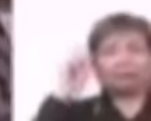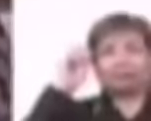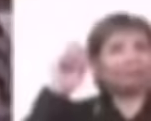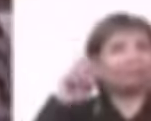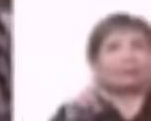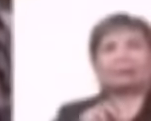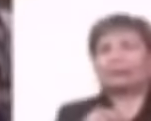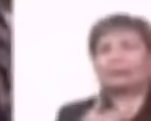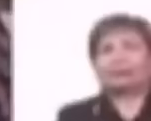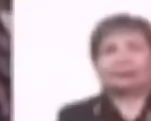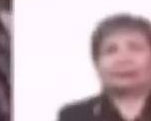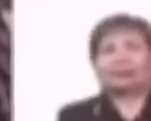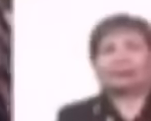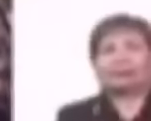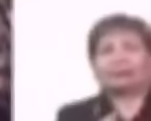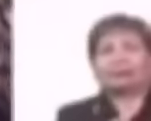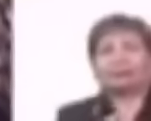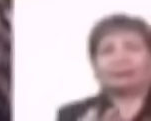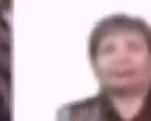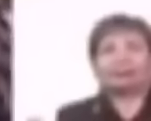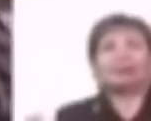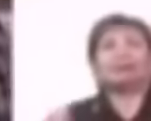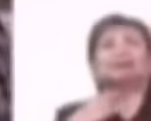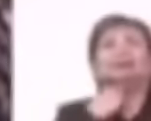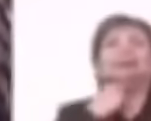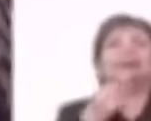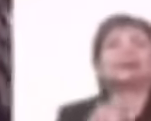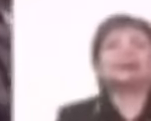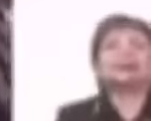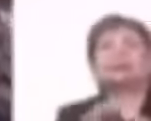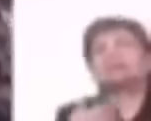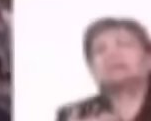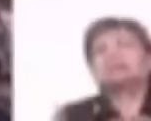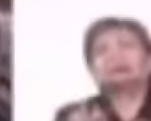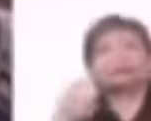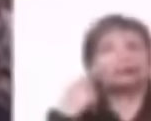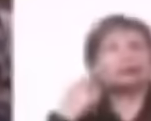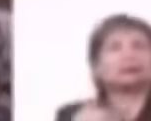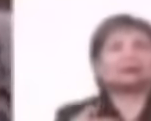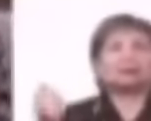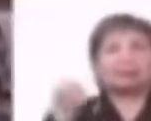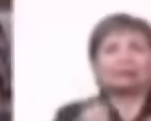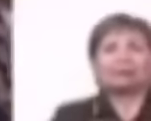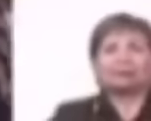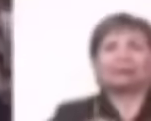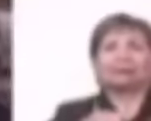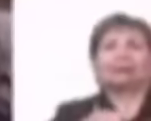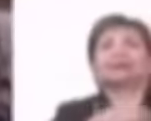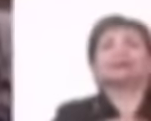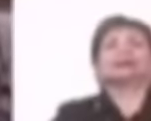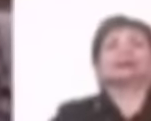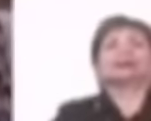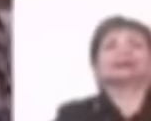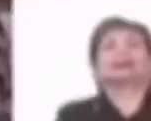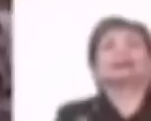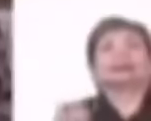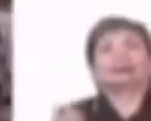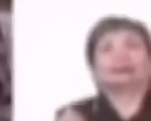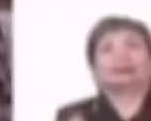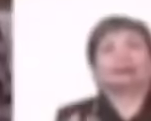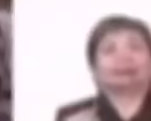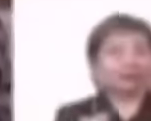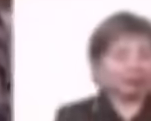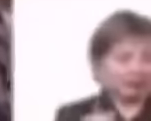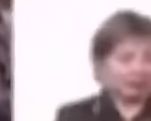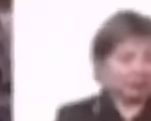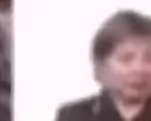en realidad, digamos lo que ya muchas voces, ¿no es cierto?, distintas bancadas han dicho, lo que quieren, como sea, forzar al Ejecutivo para que se salga del sistema